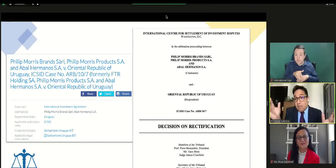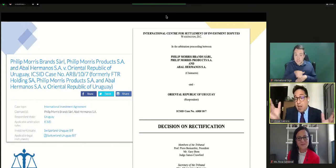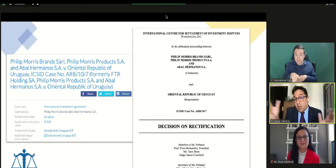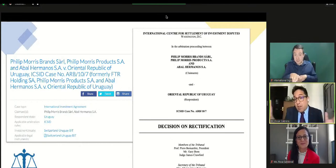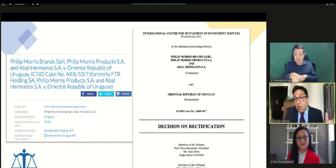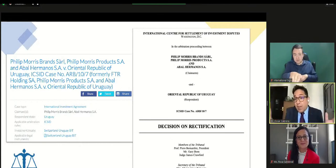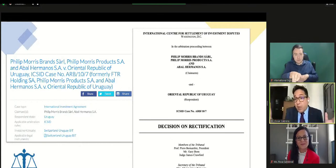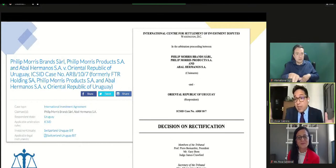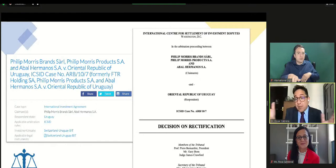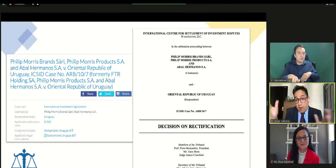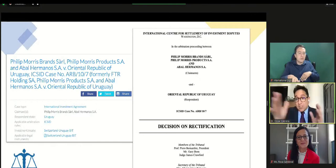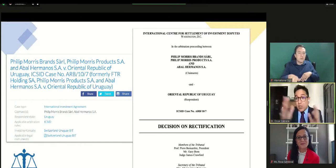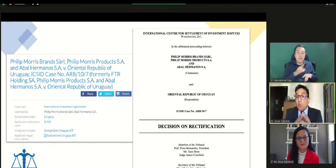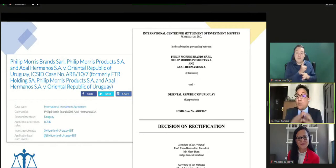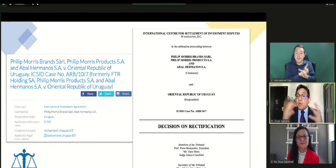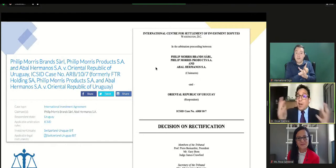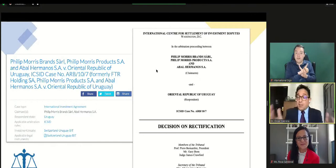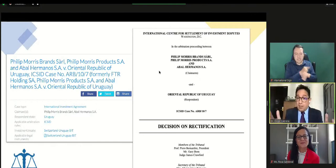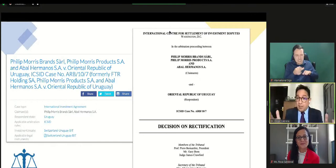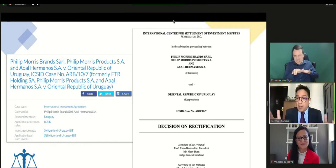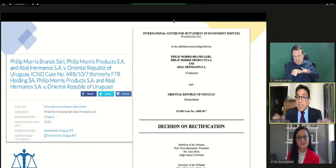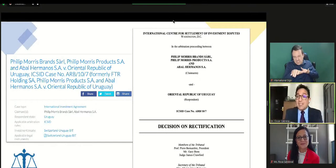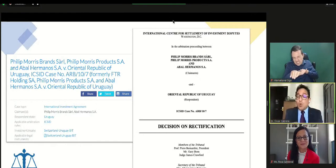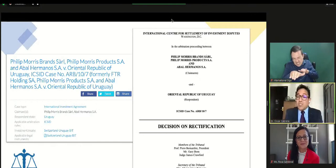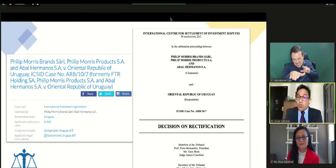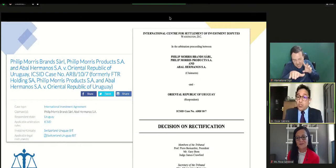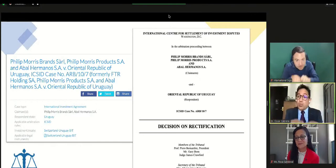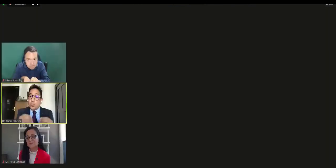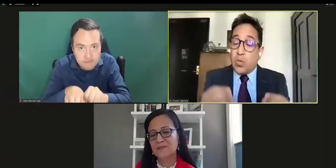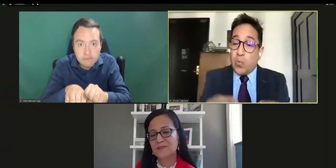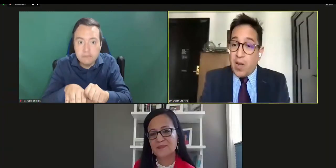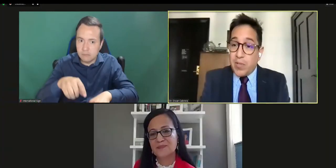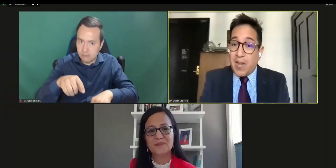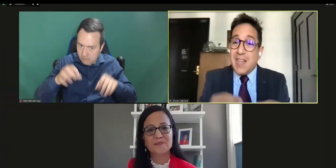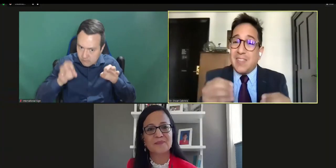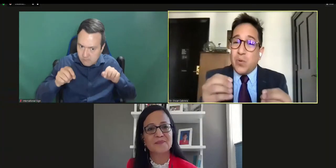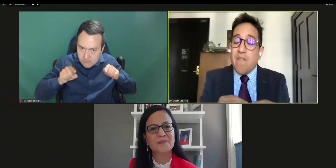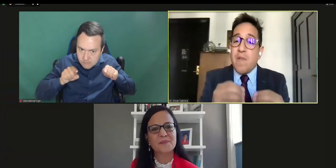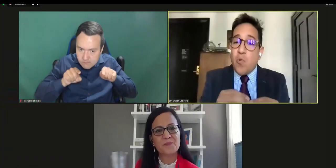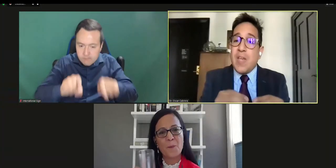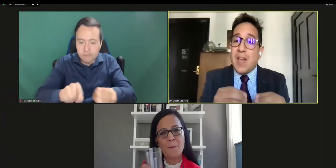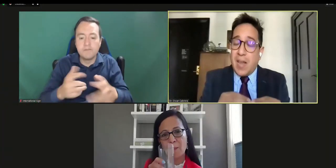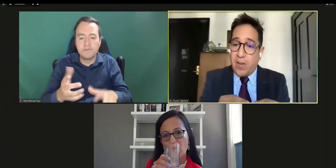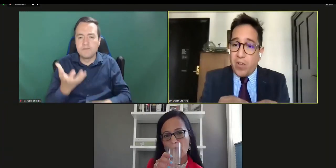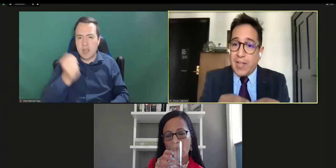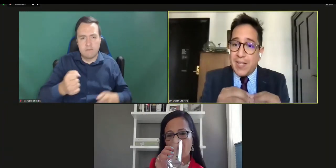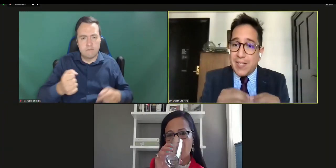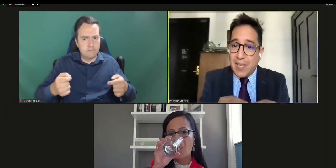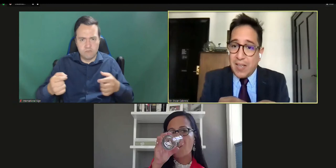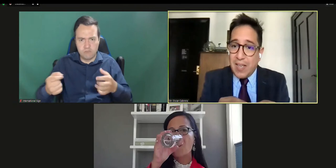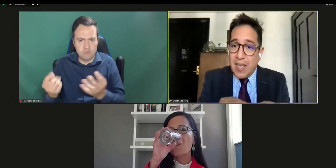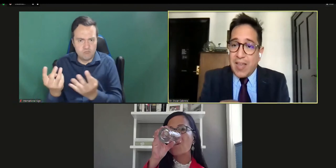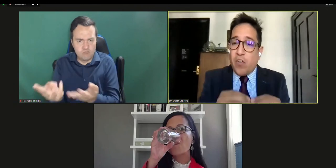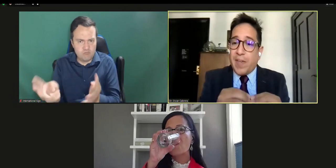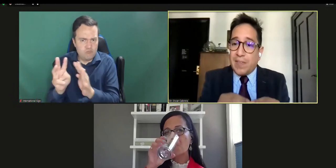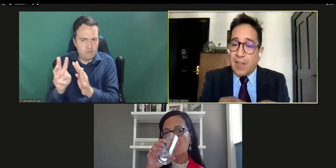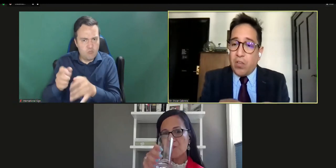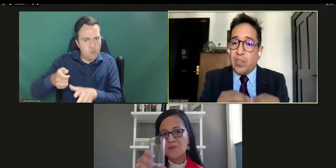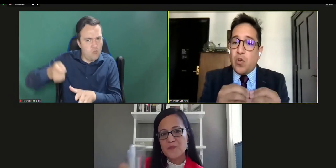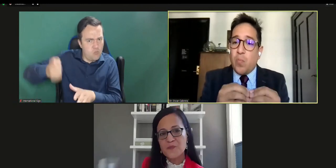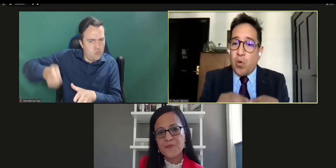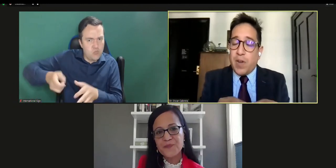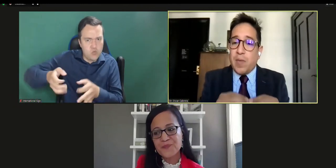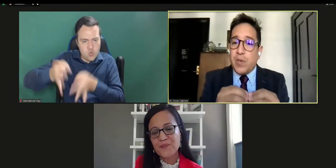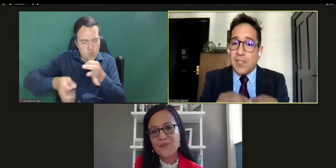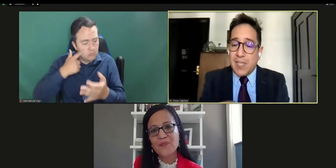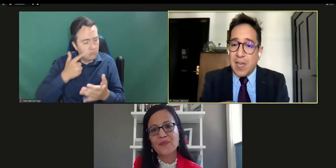ahora ahora que va a ser va según debate se constituyó un tribunal arbitral y el tribunal fue muy claro en decir que los estados